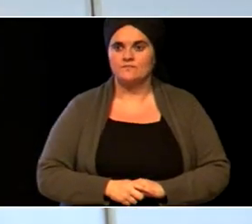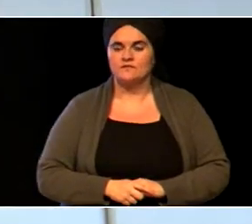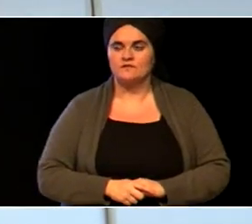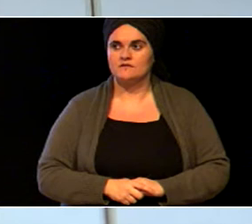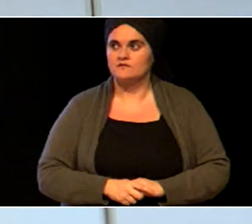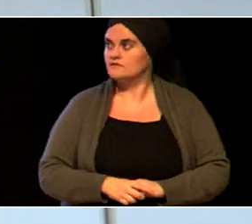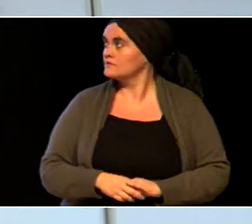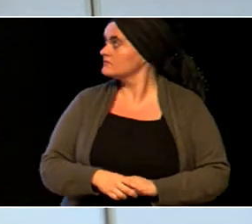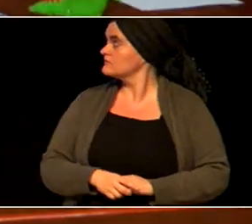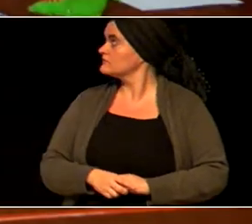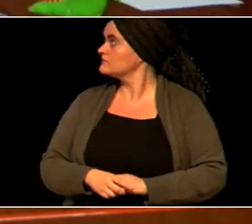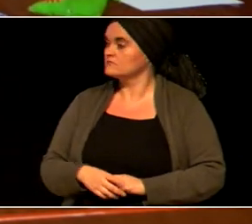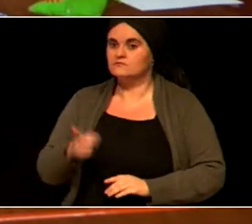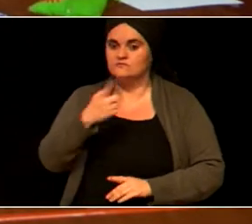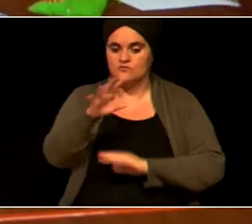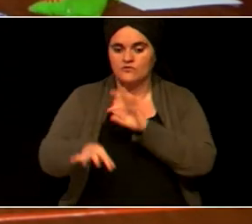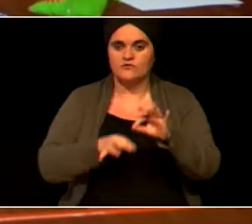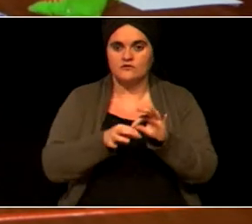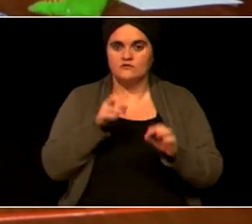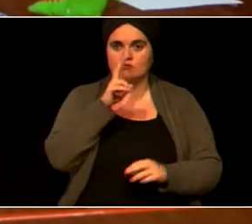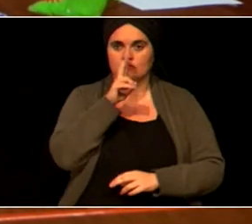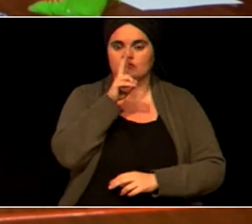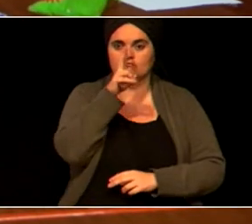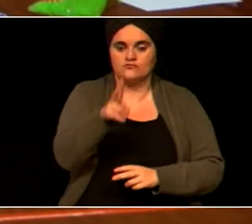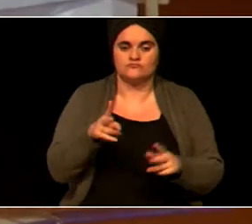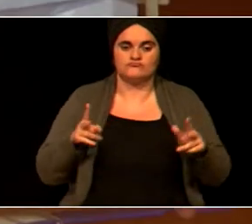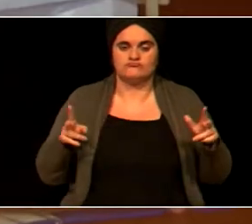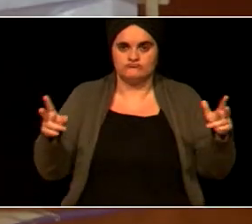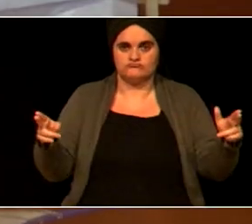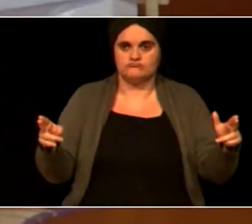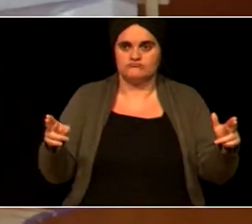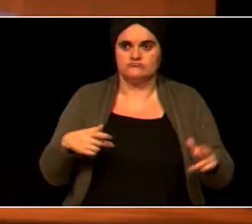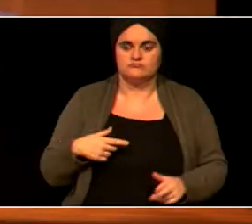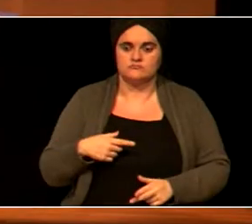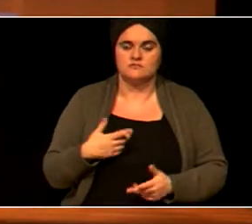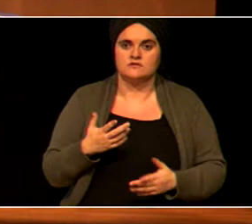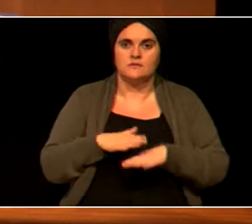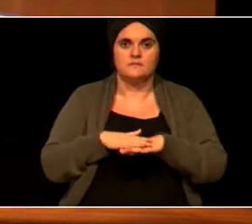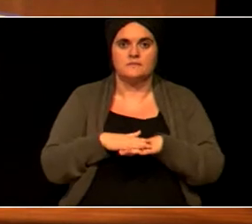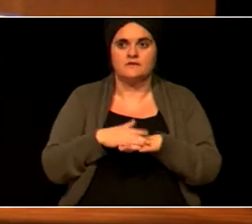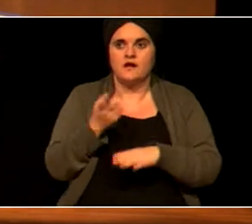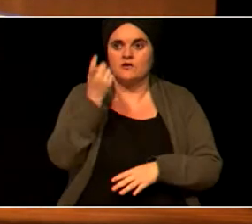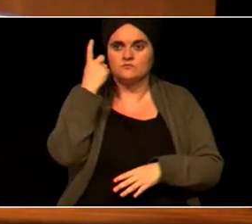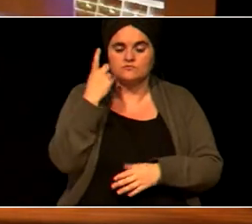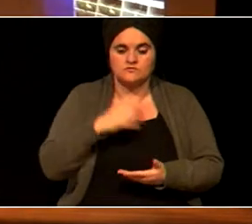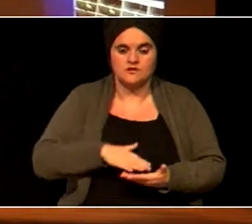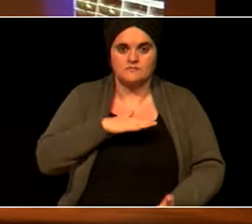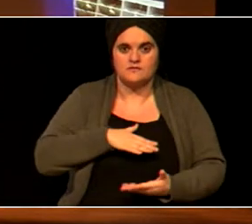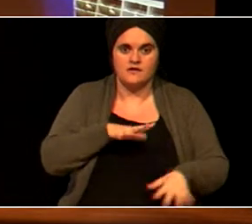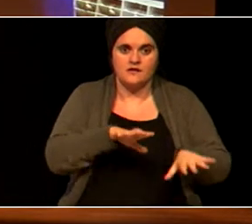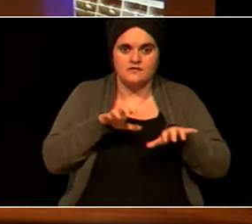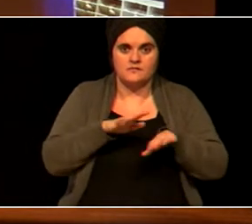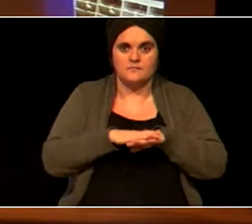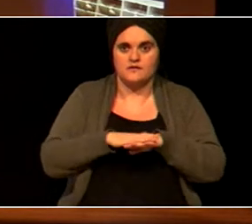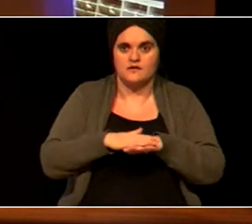Gure ziklo hau bi kurtsotan banatzen da eta helduarako bizitzarako ikaslei gaitasunak hartzen laguntzen diegu,